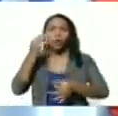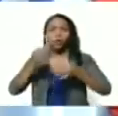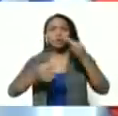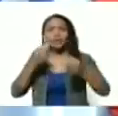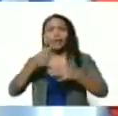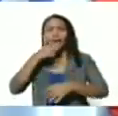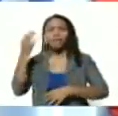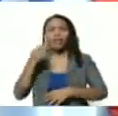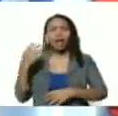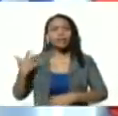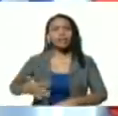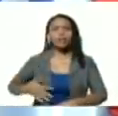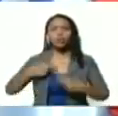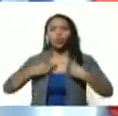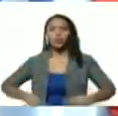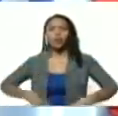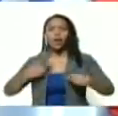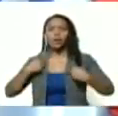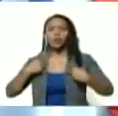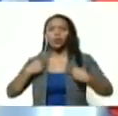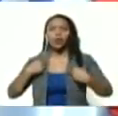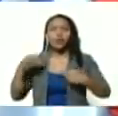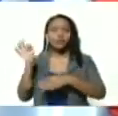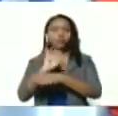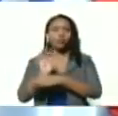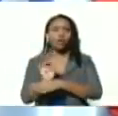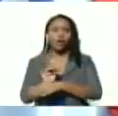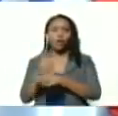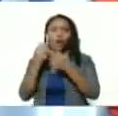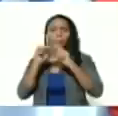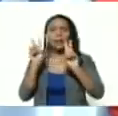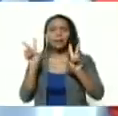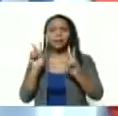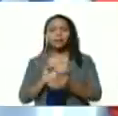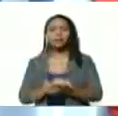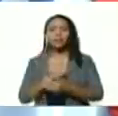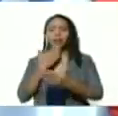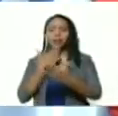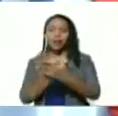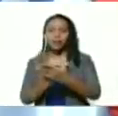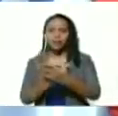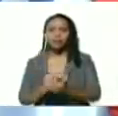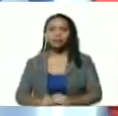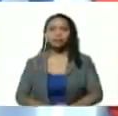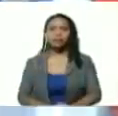por la verdad, por los derechos humanos y por el buen funcionamiento de la patria. Muchas gracias.